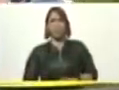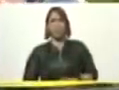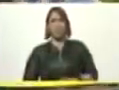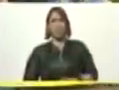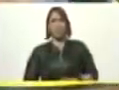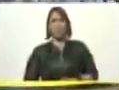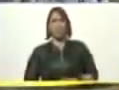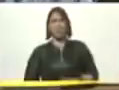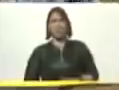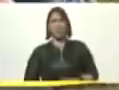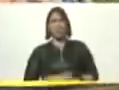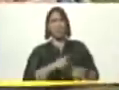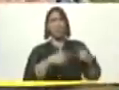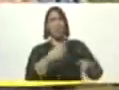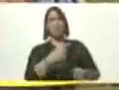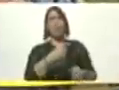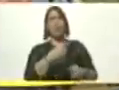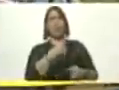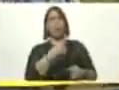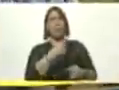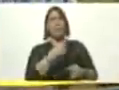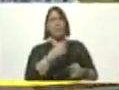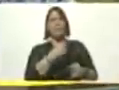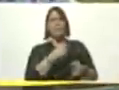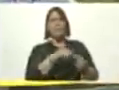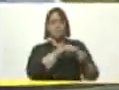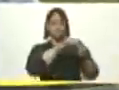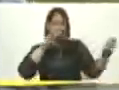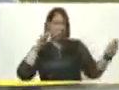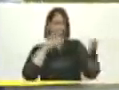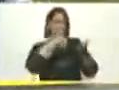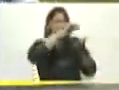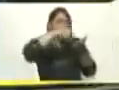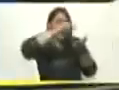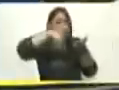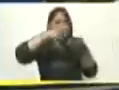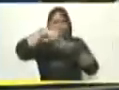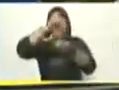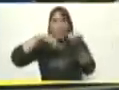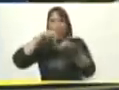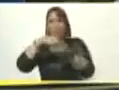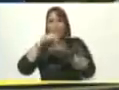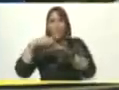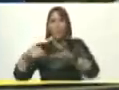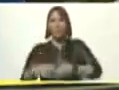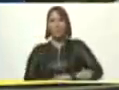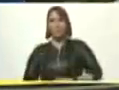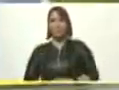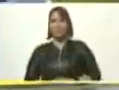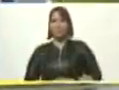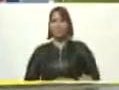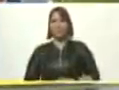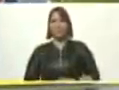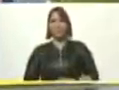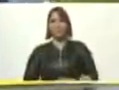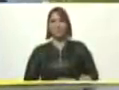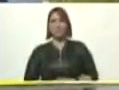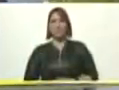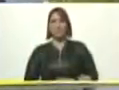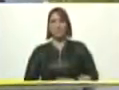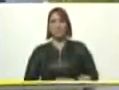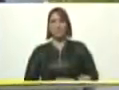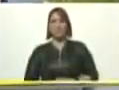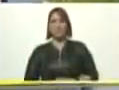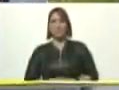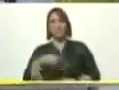tú me veías filmando los cantitos de los pedacitos y una vez aquí en el en el en